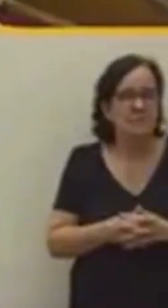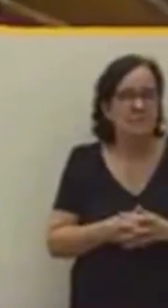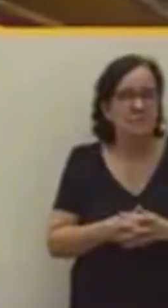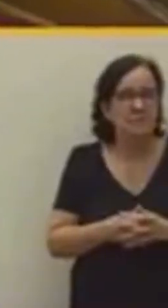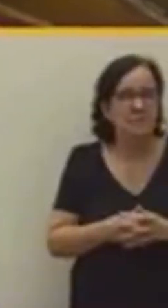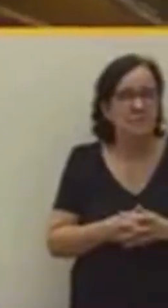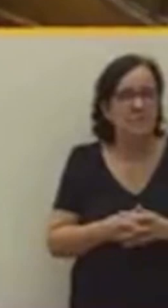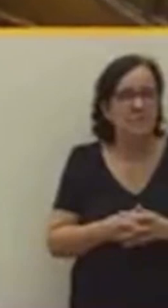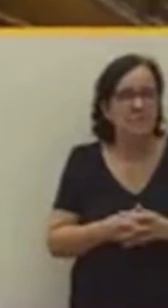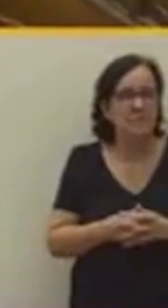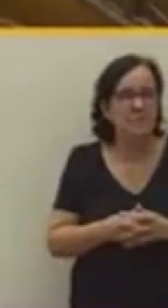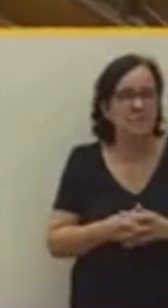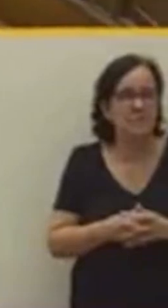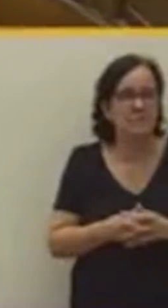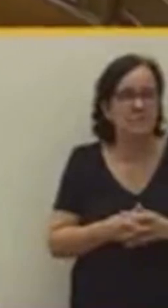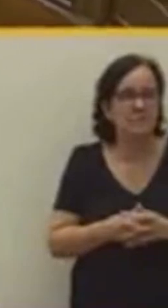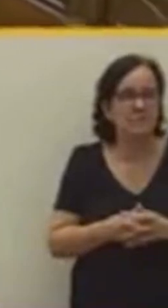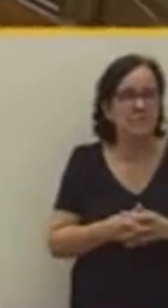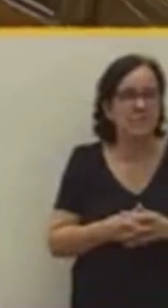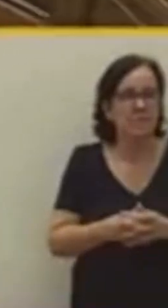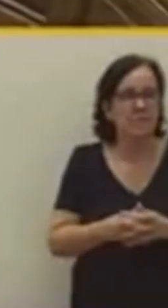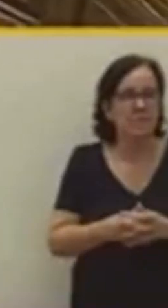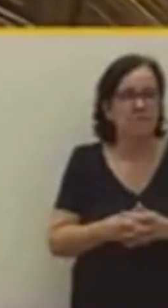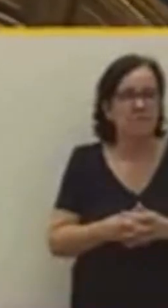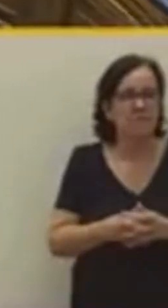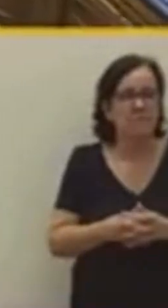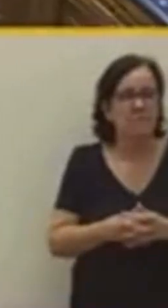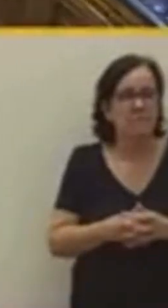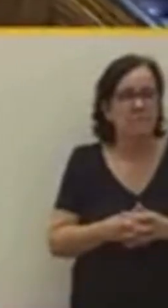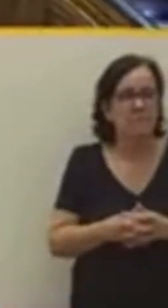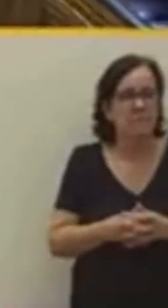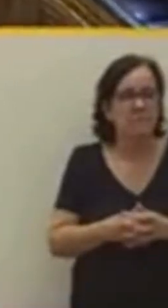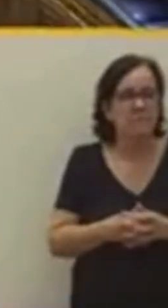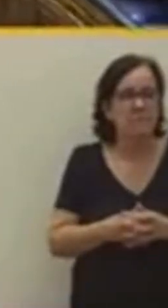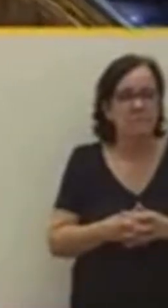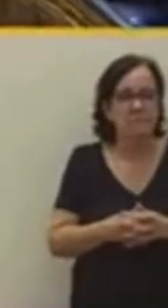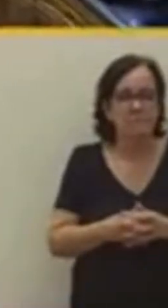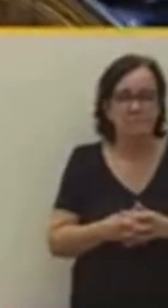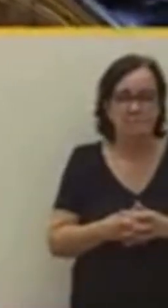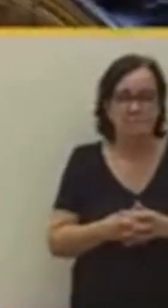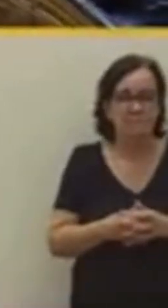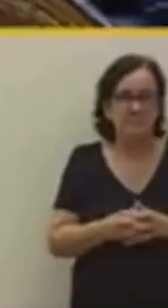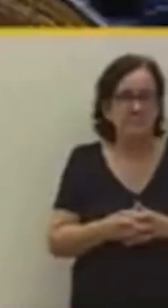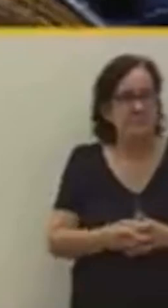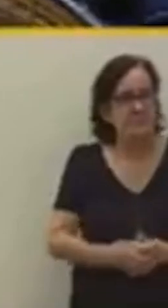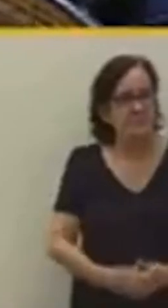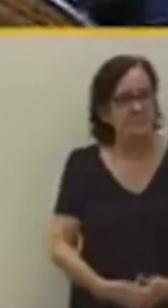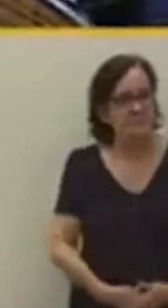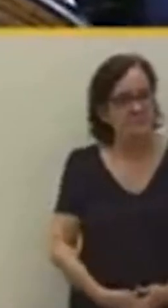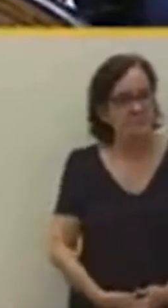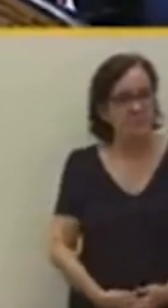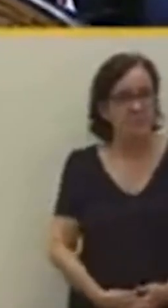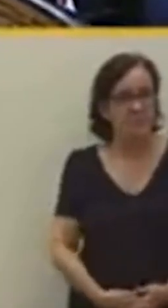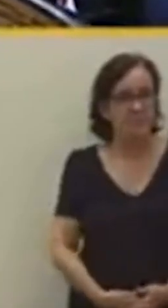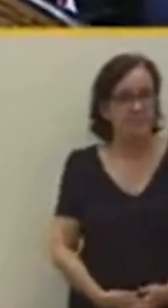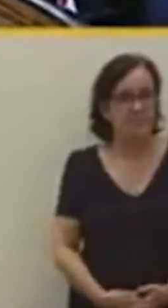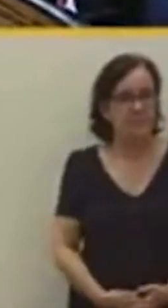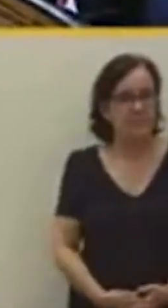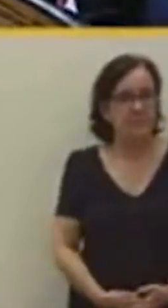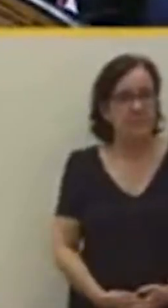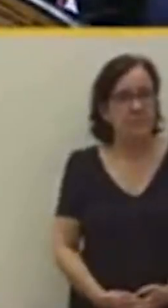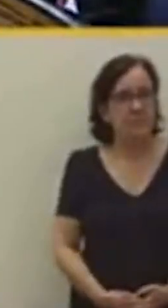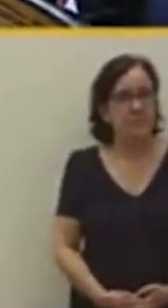Os dejamos con el periodista, pero antes recuerda suscribirte y dejarnos un like para ayudar a que este vídeo llegue a muchísimas más personas.